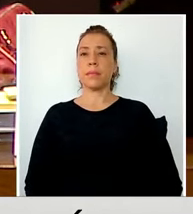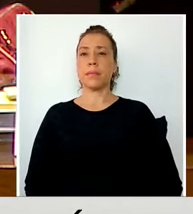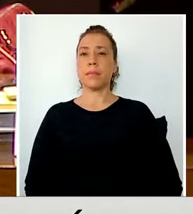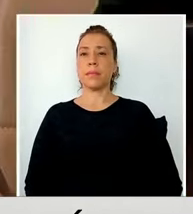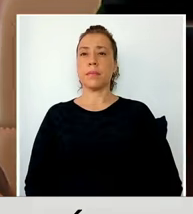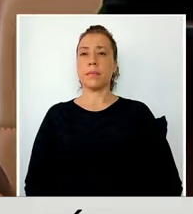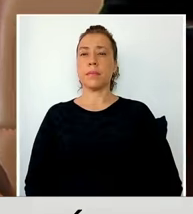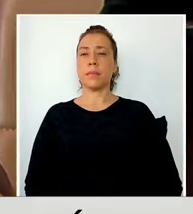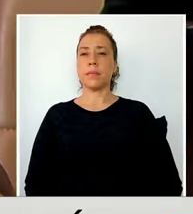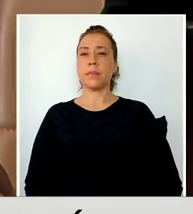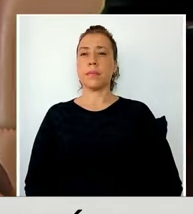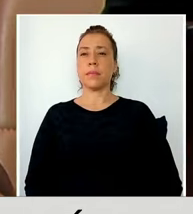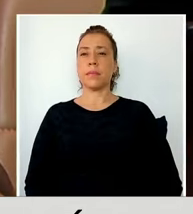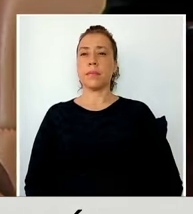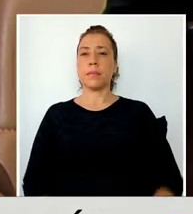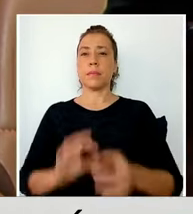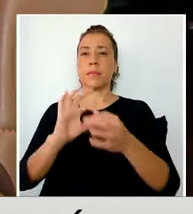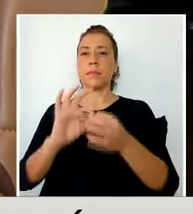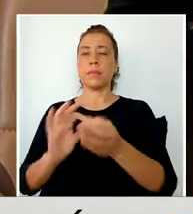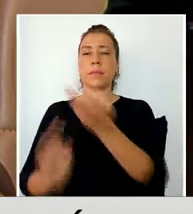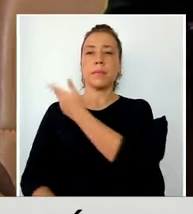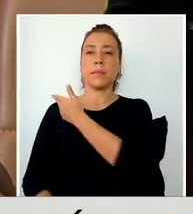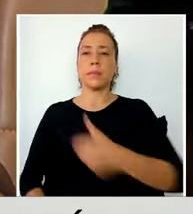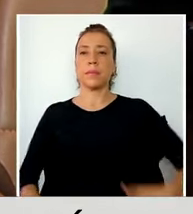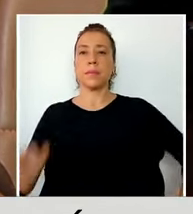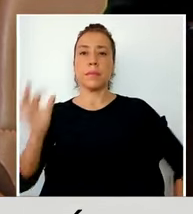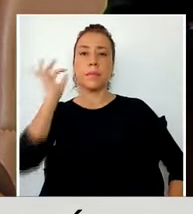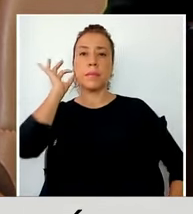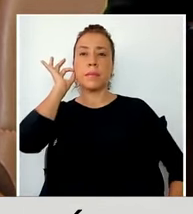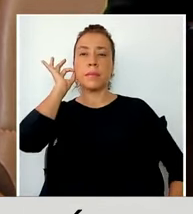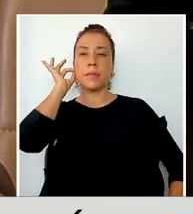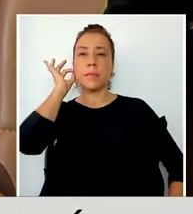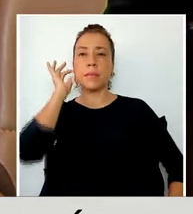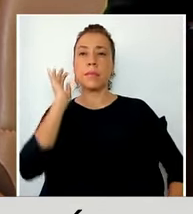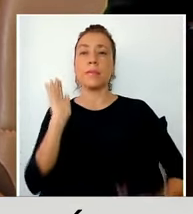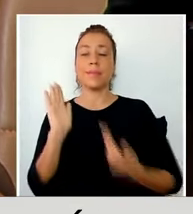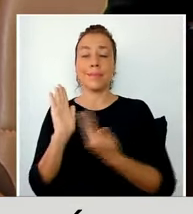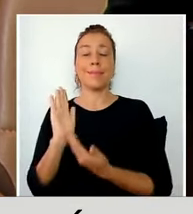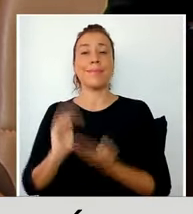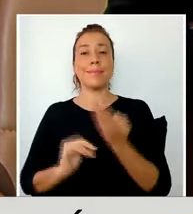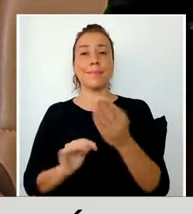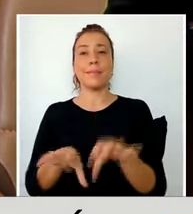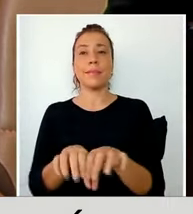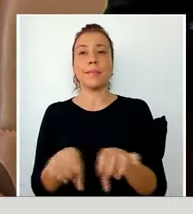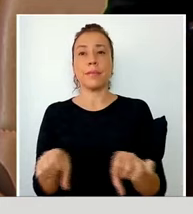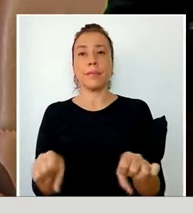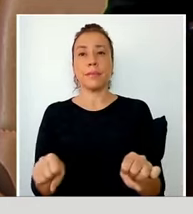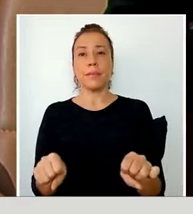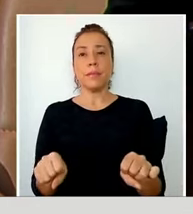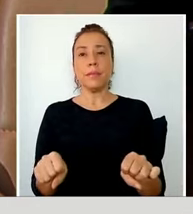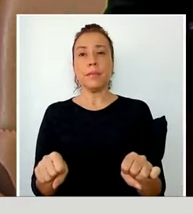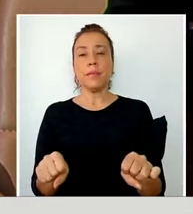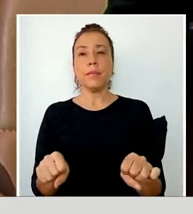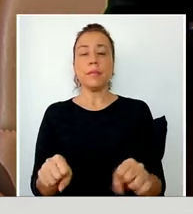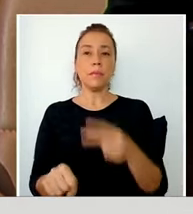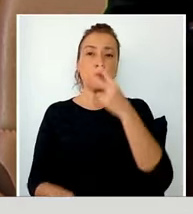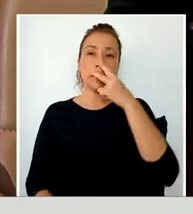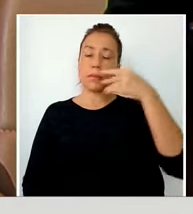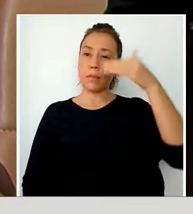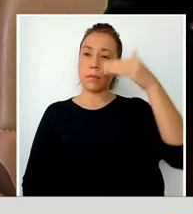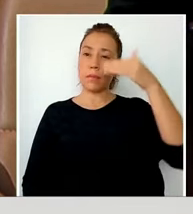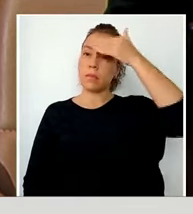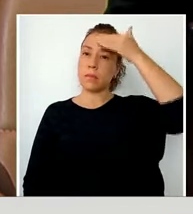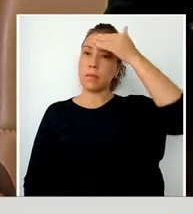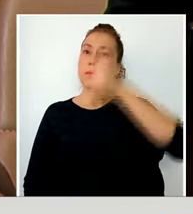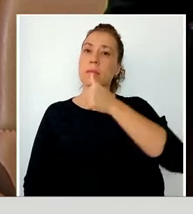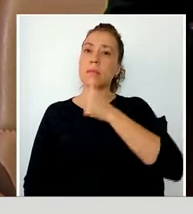Gracias presidenta esta solicitud de acuerdo porque vemos con preocupación la falta de medidas